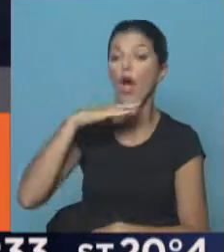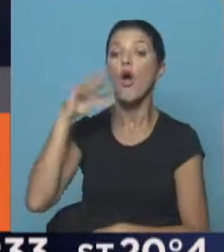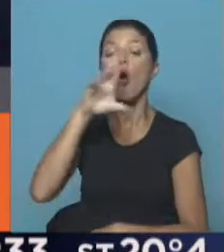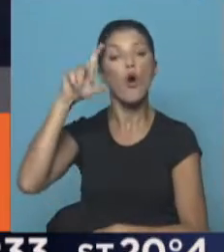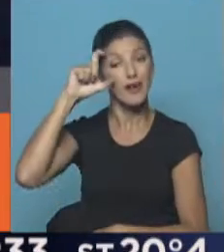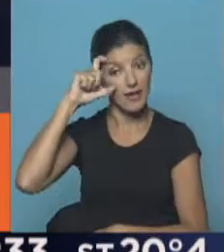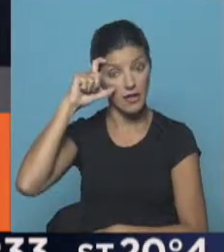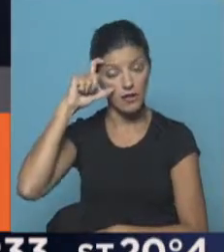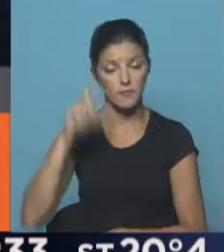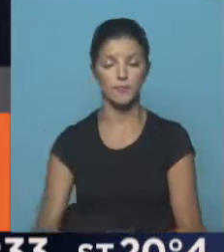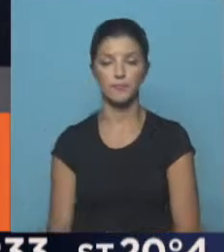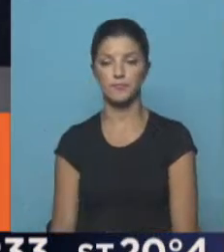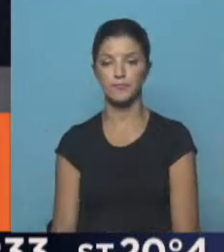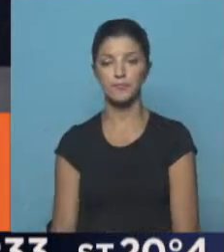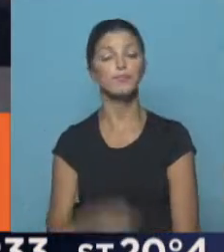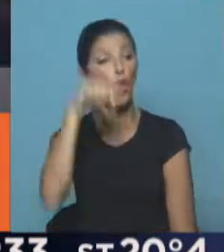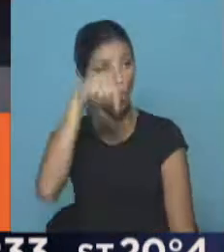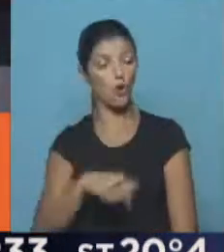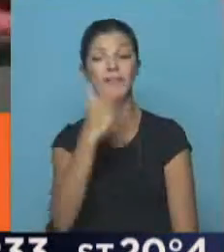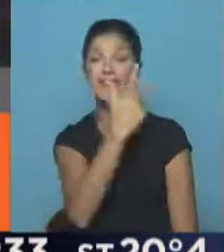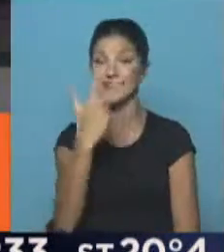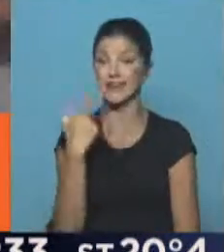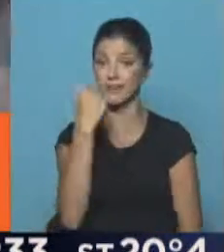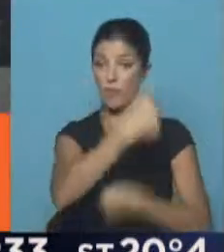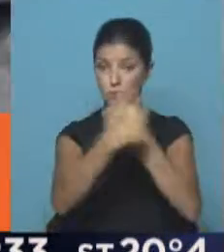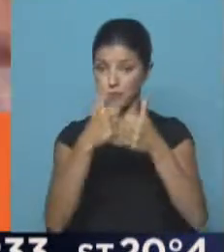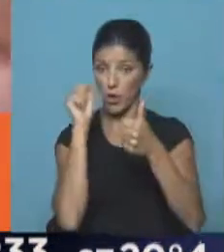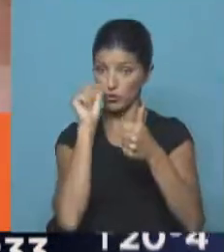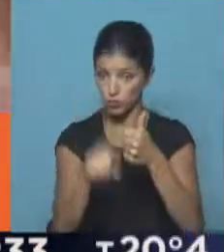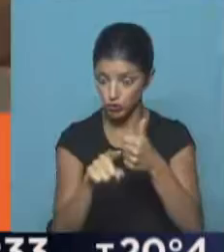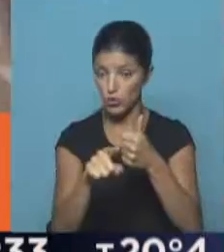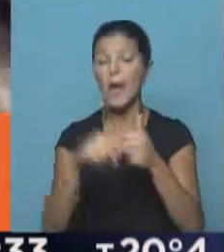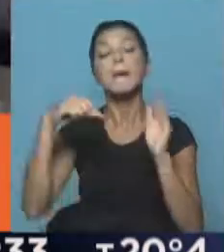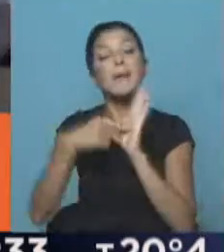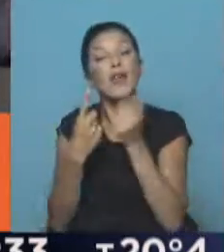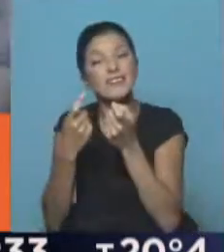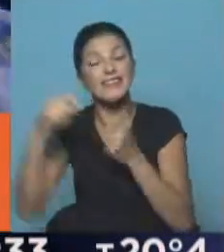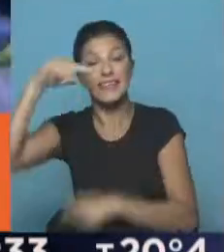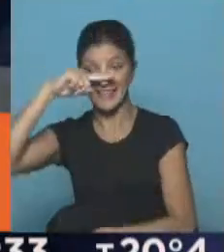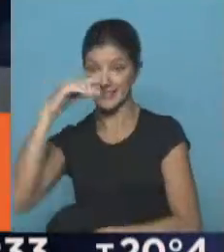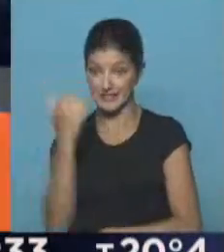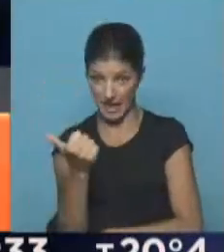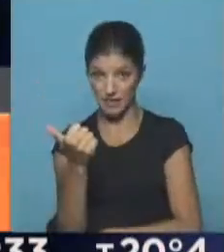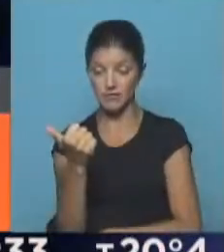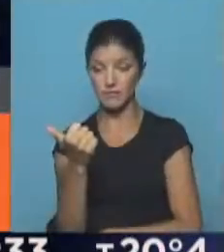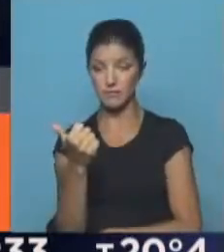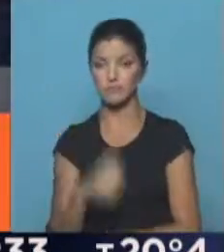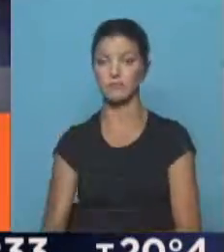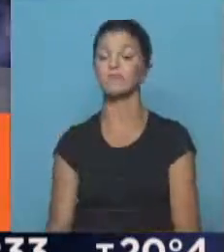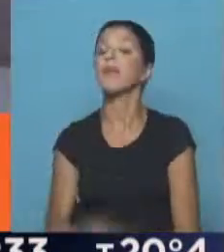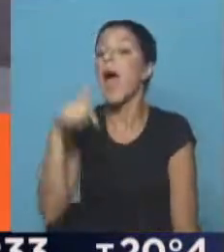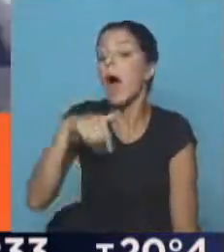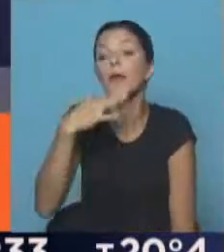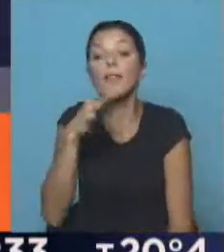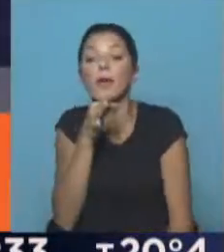Tiene 33 escaños, digamos, necesitaría 76. Pero para eso, por supuesto, tiene que